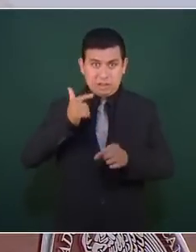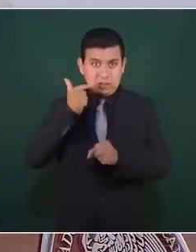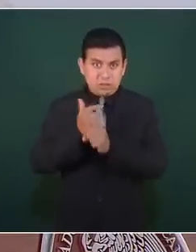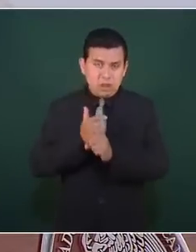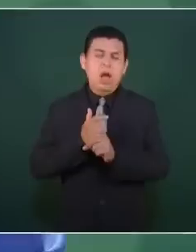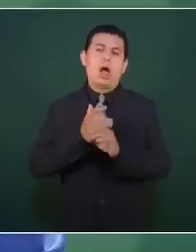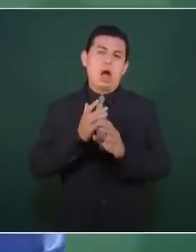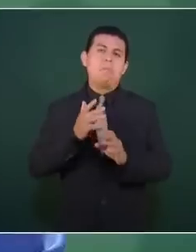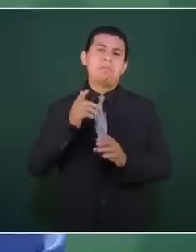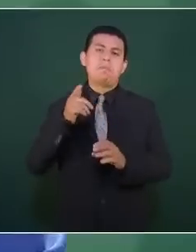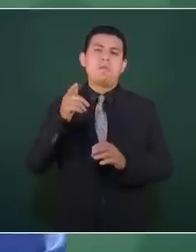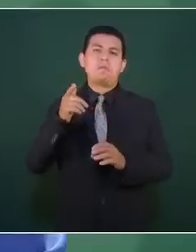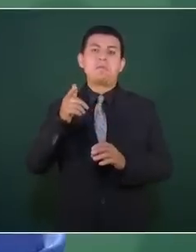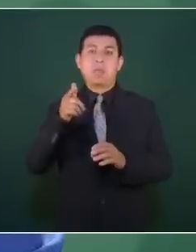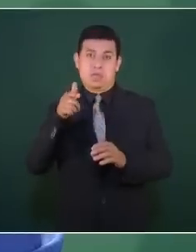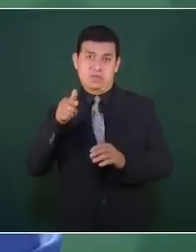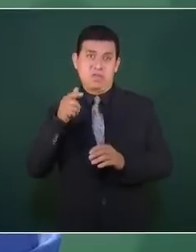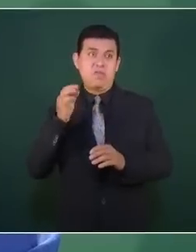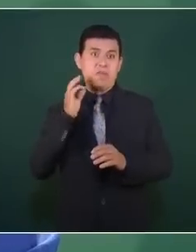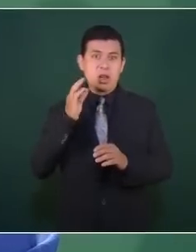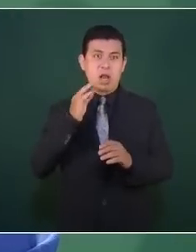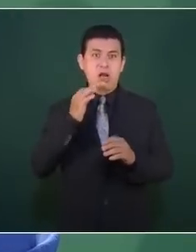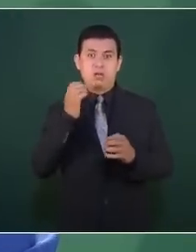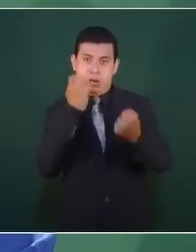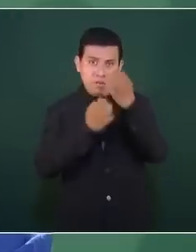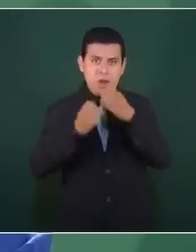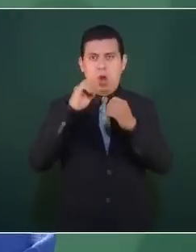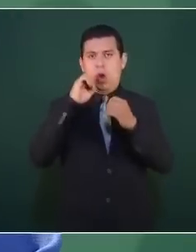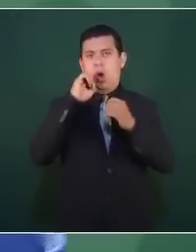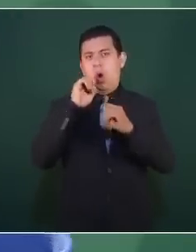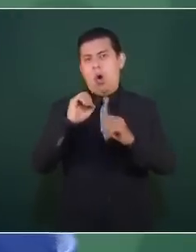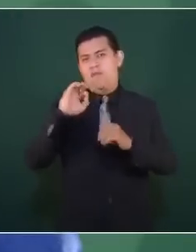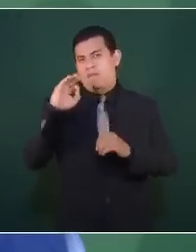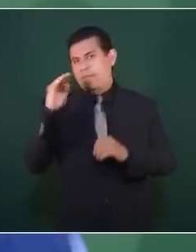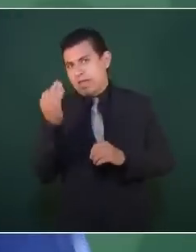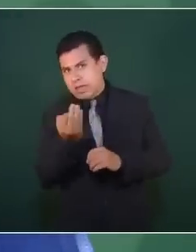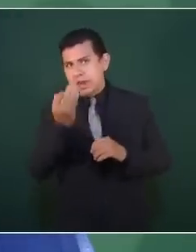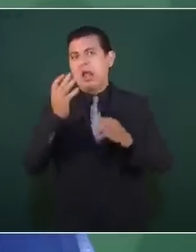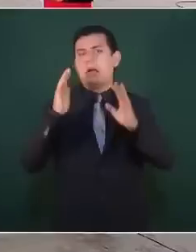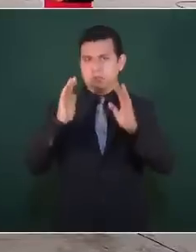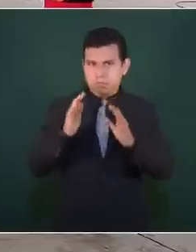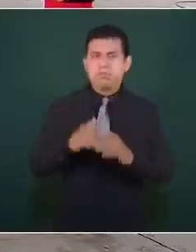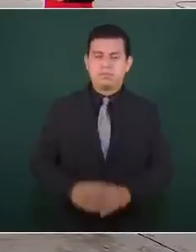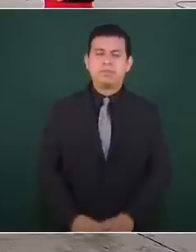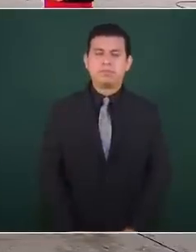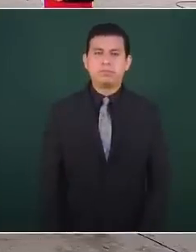decide atraer el caso o no. Si se